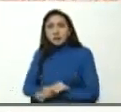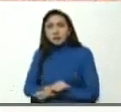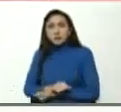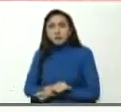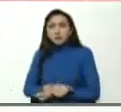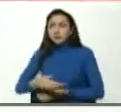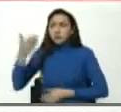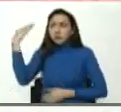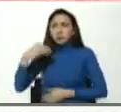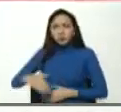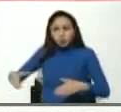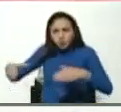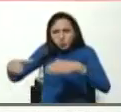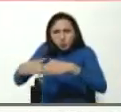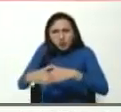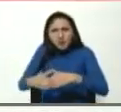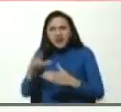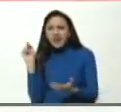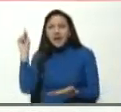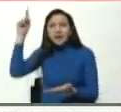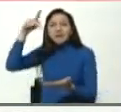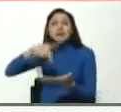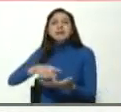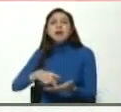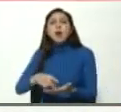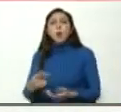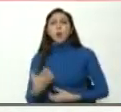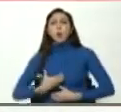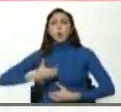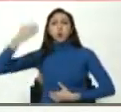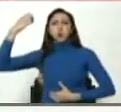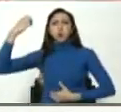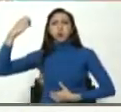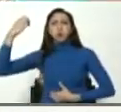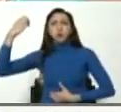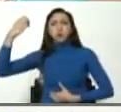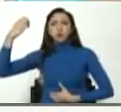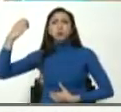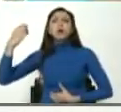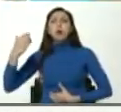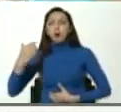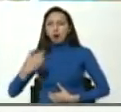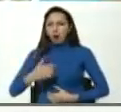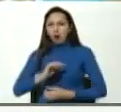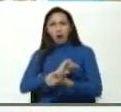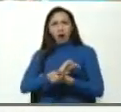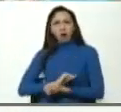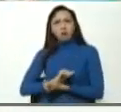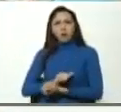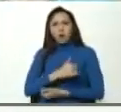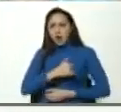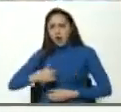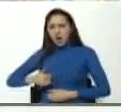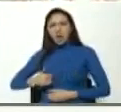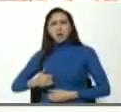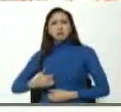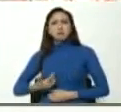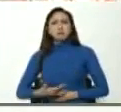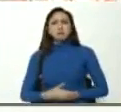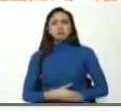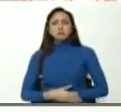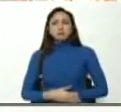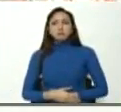esbirros que habían llegado con armas con esposas blandiendo la